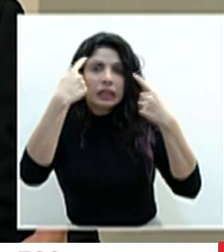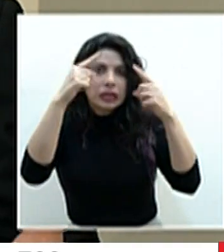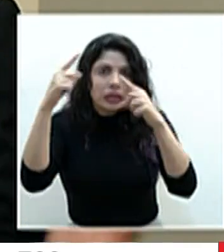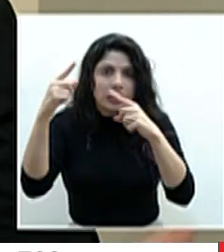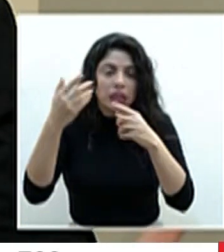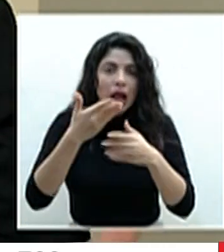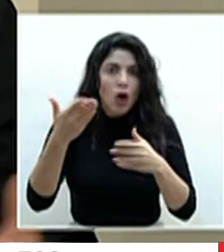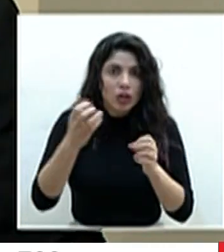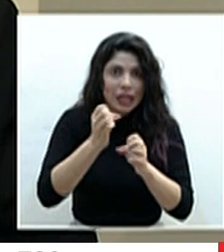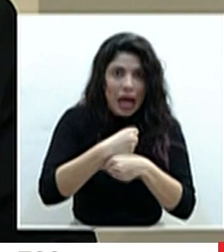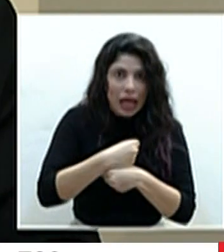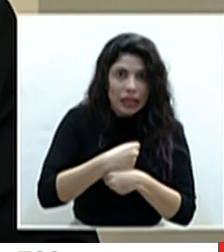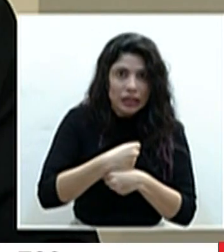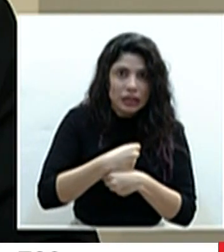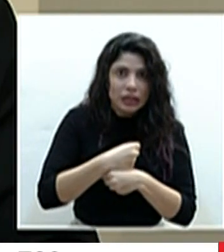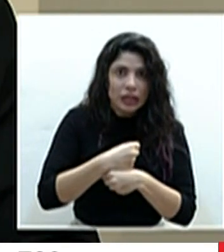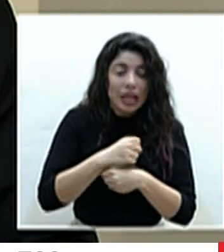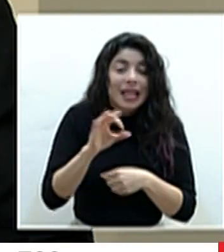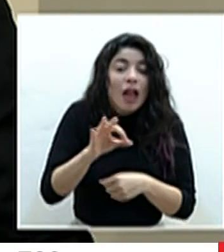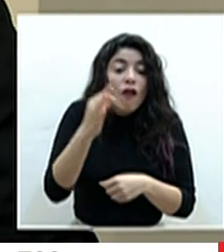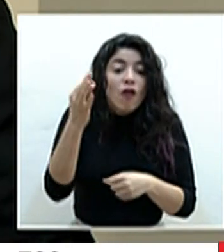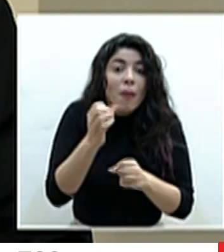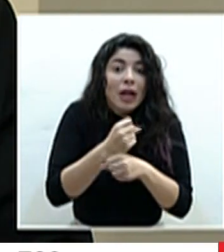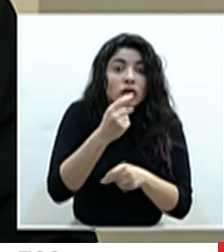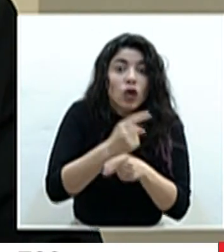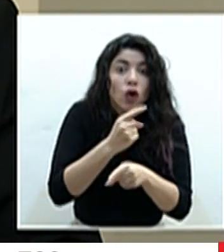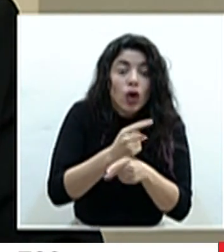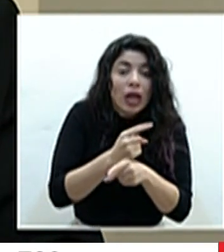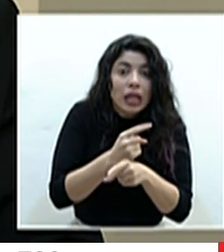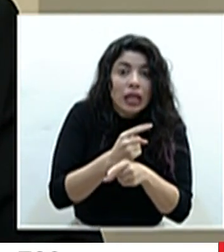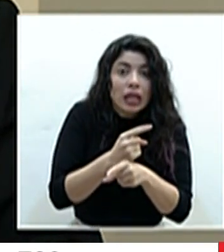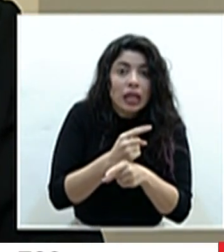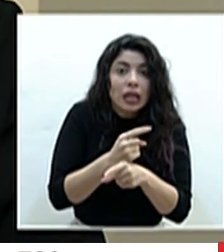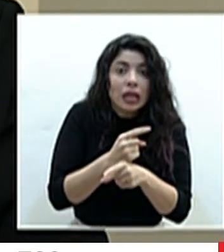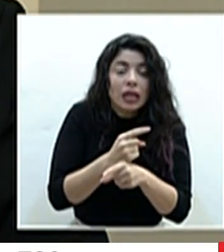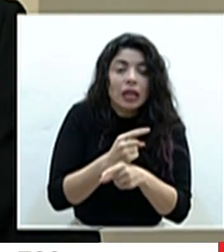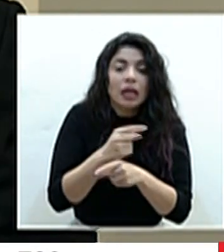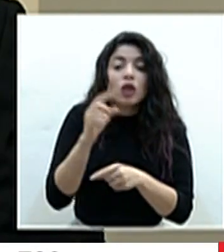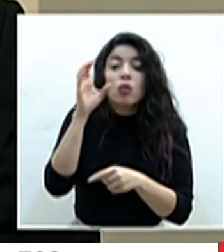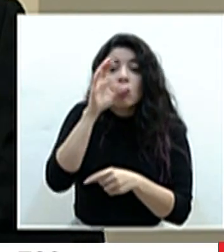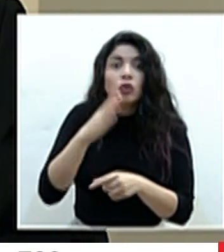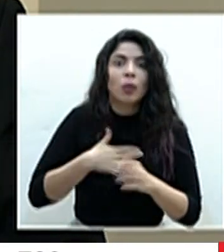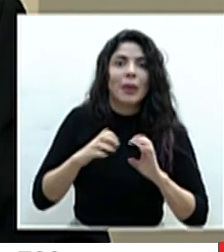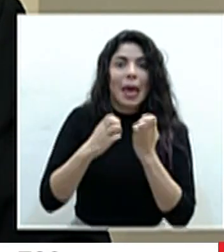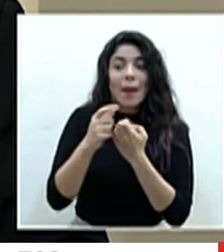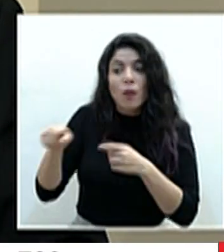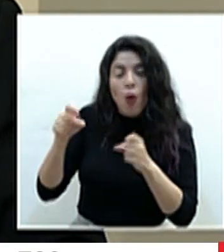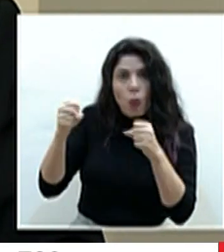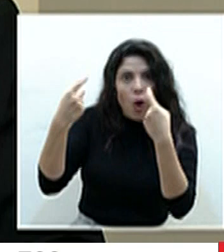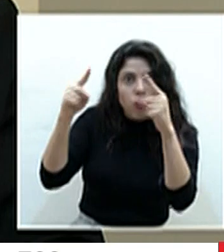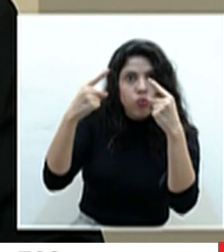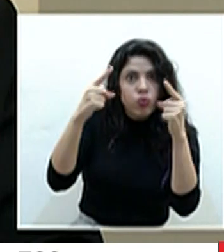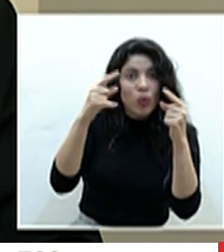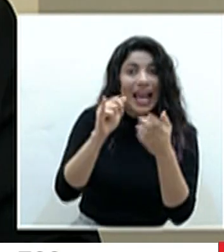cosas en la línea de lo que llevamos. Yo busco eso en mis equipos. A eso particularmente me